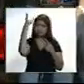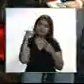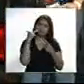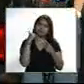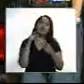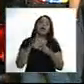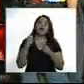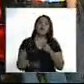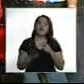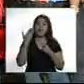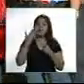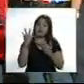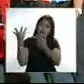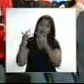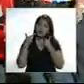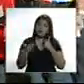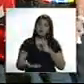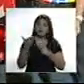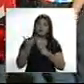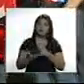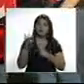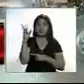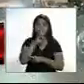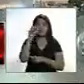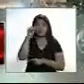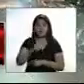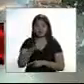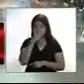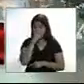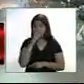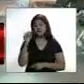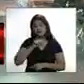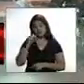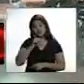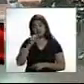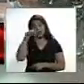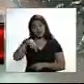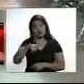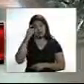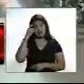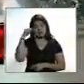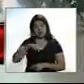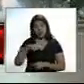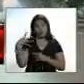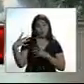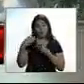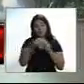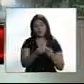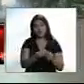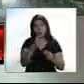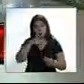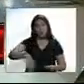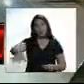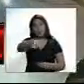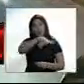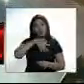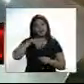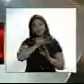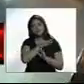para Venezuela de este toque de Diana. Así es, aquí estamos el día de hoy acompañando a nuestro pueblo que ha